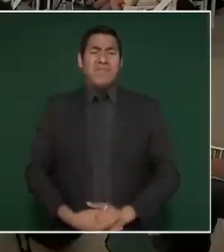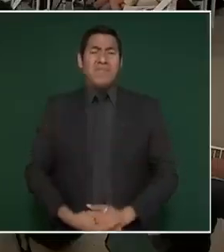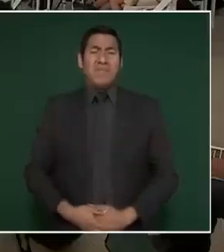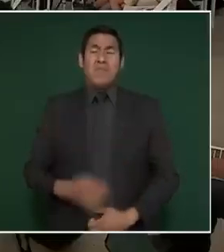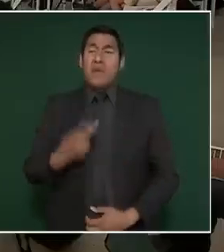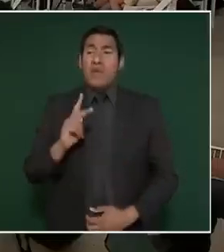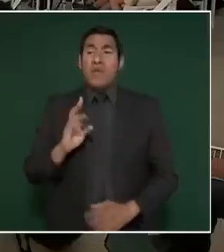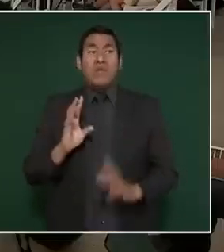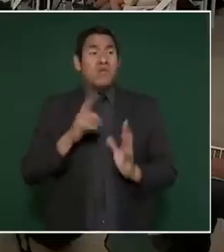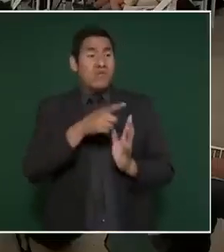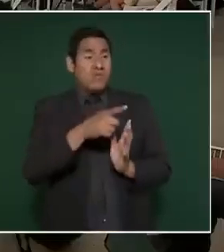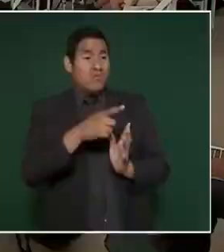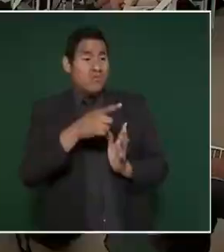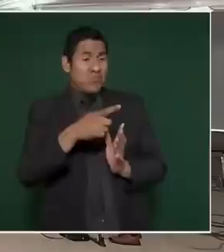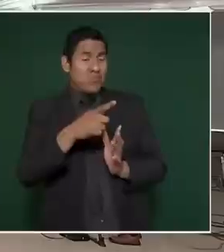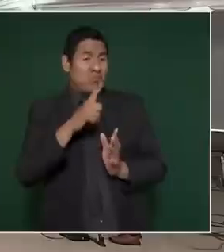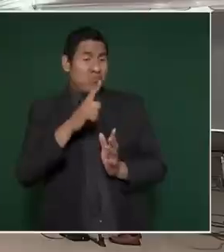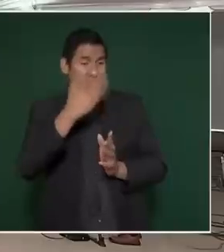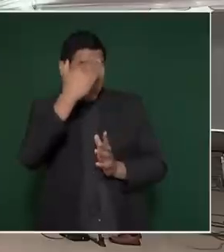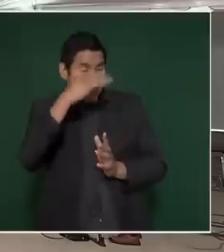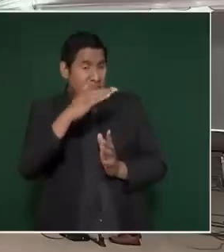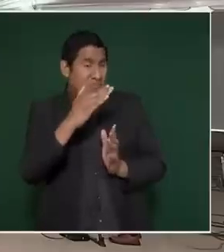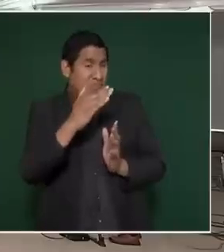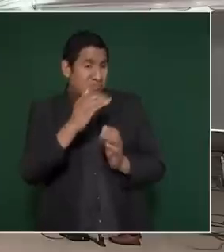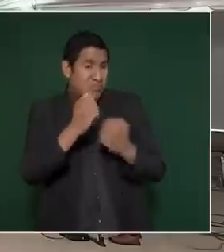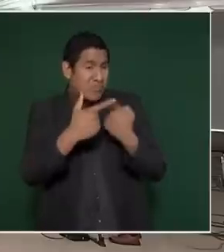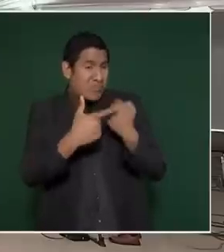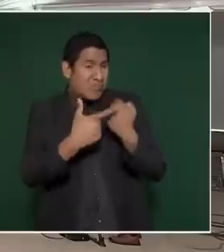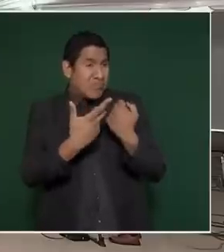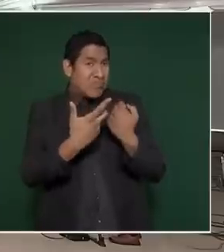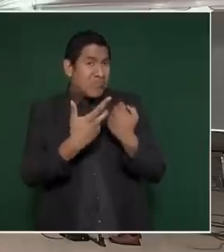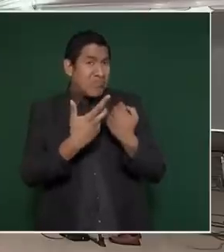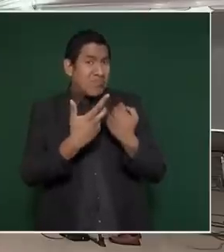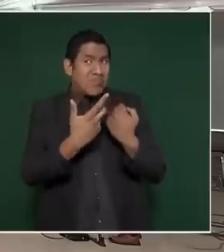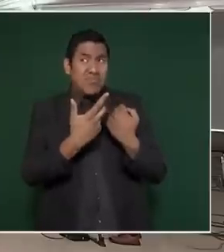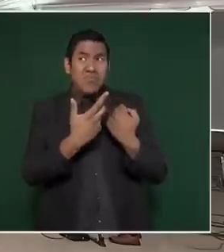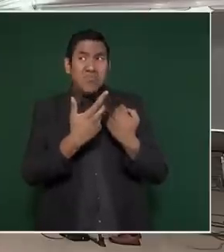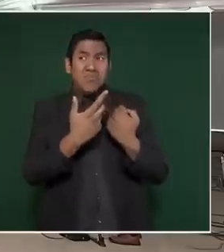Pero a ver si sabes algo. O sea, mande.